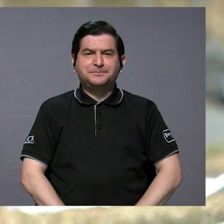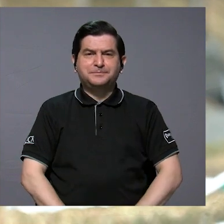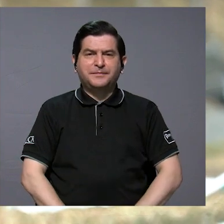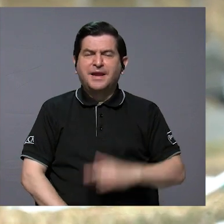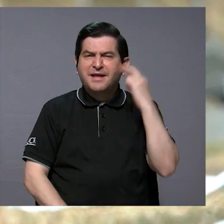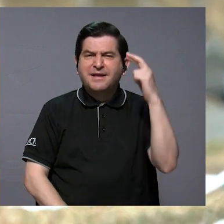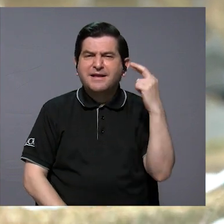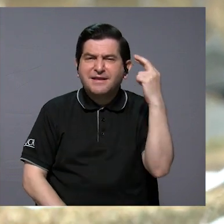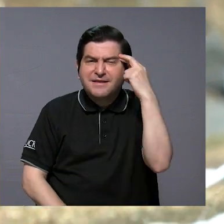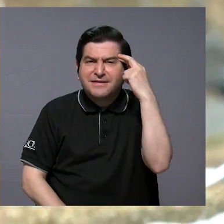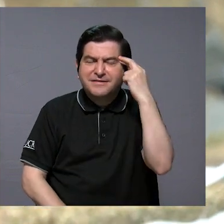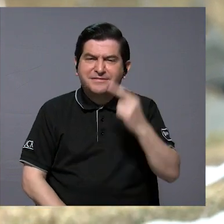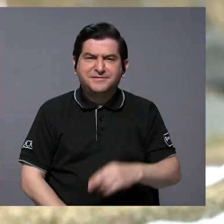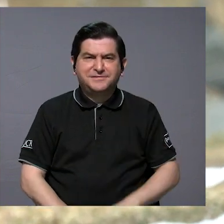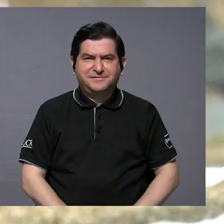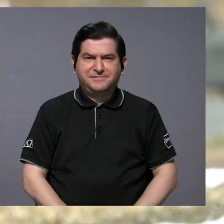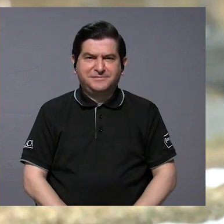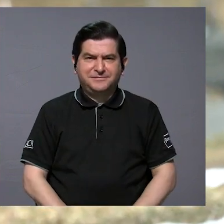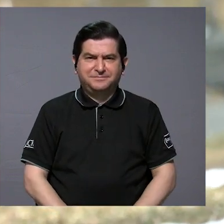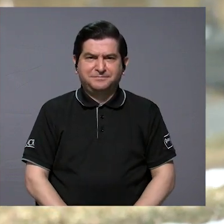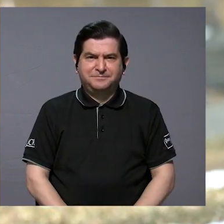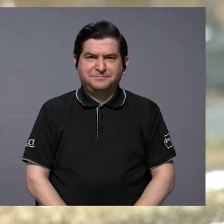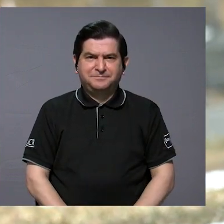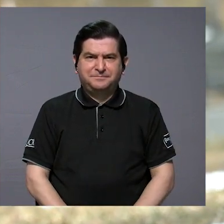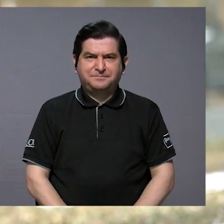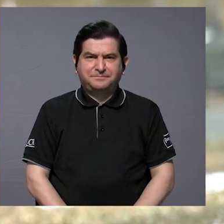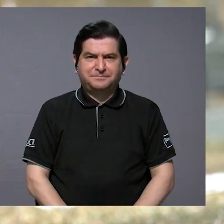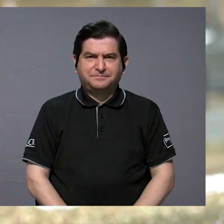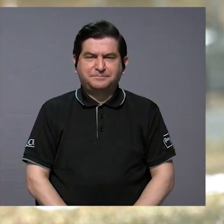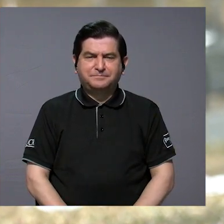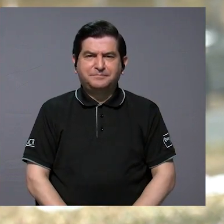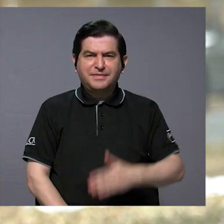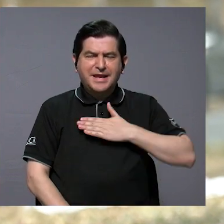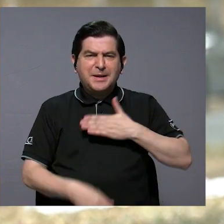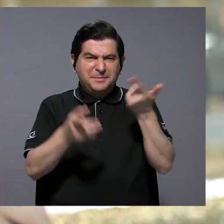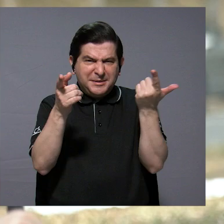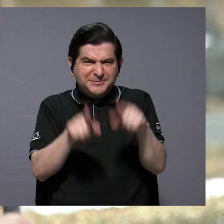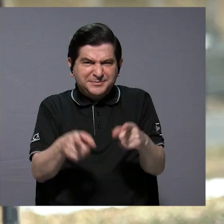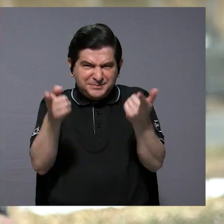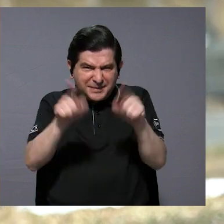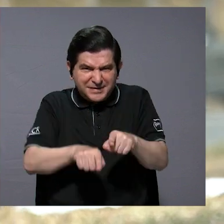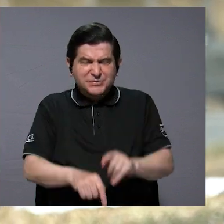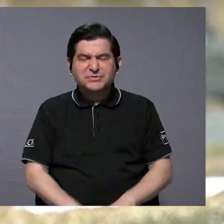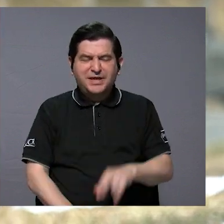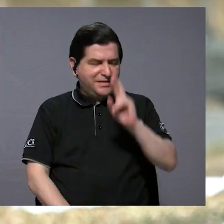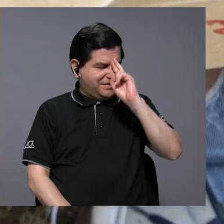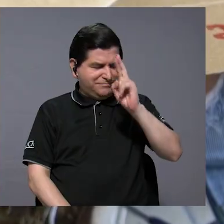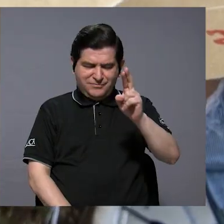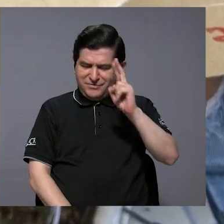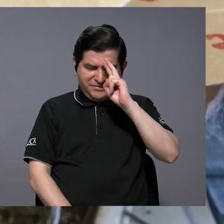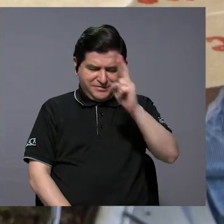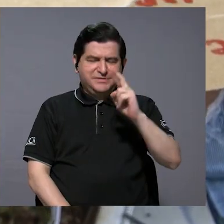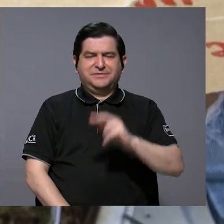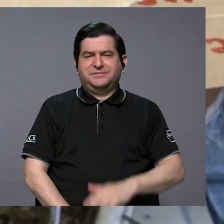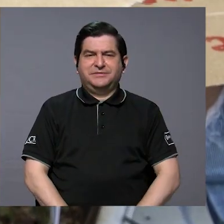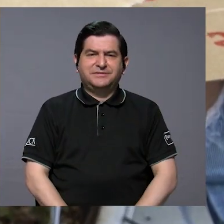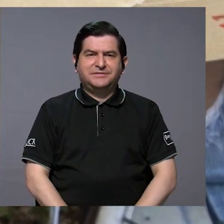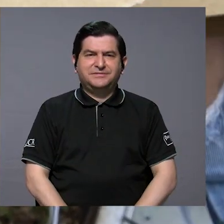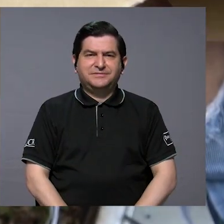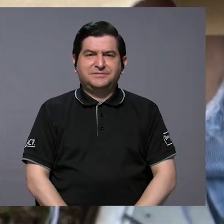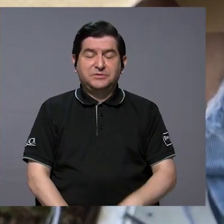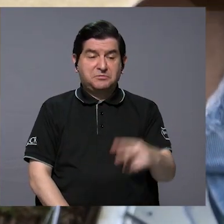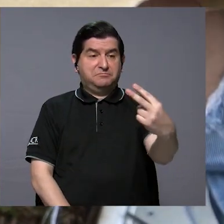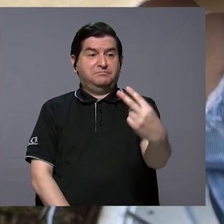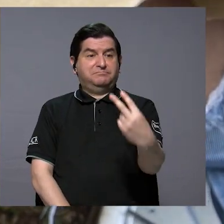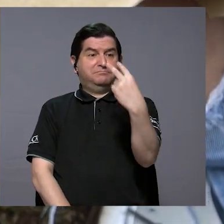porque sí sí me pasa como que no me respetan, que